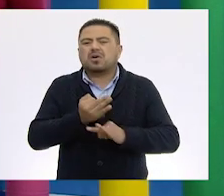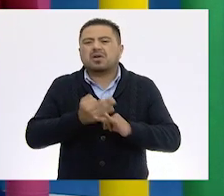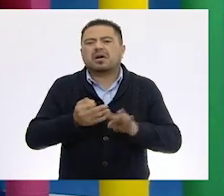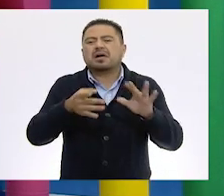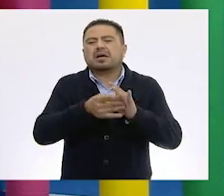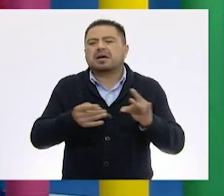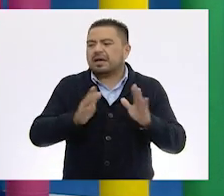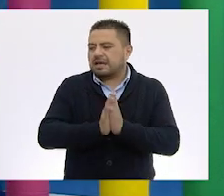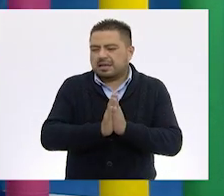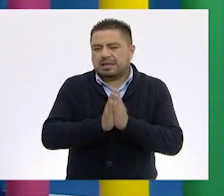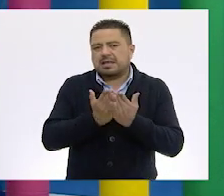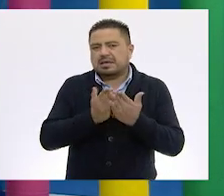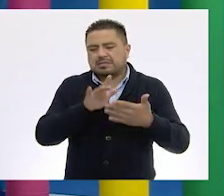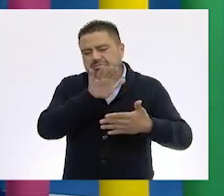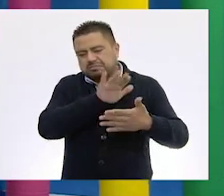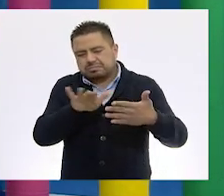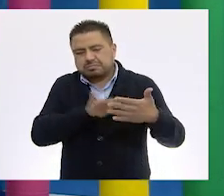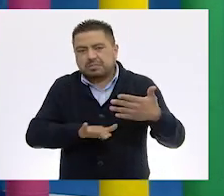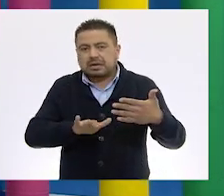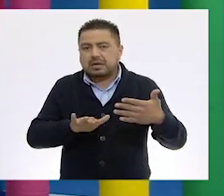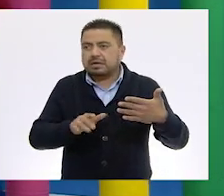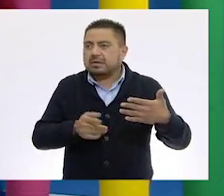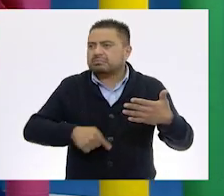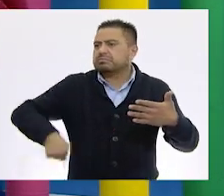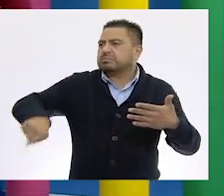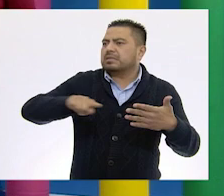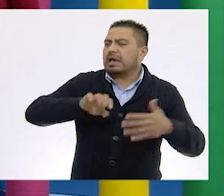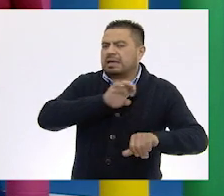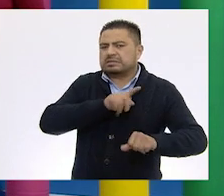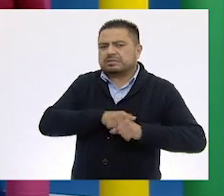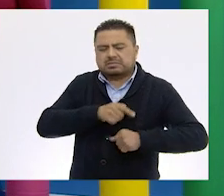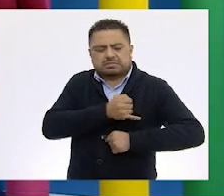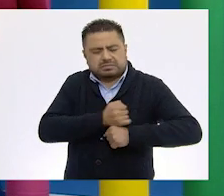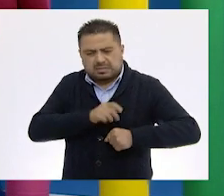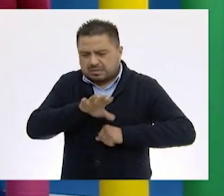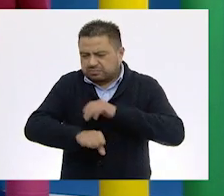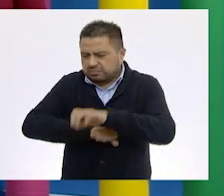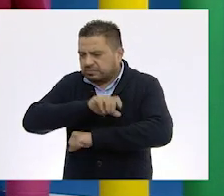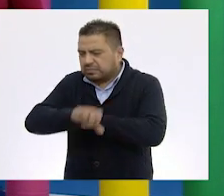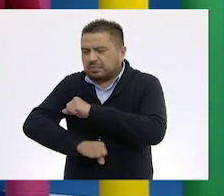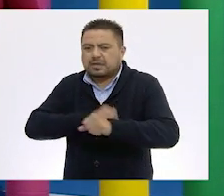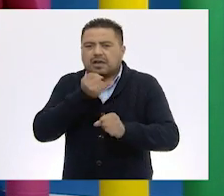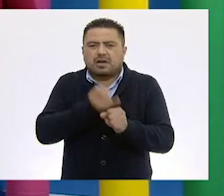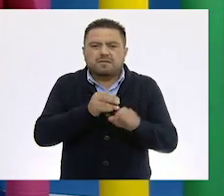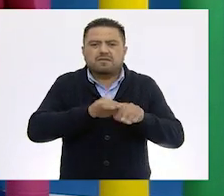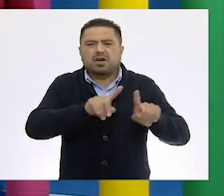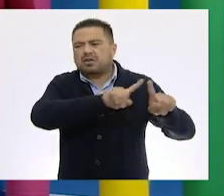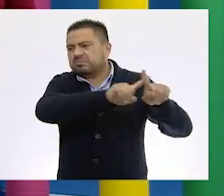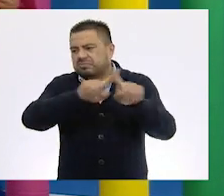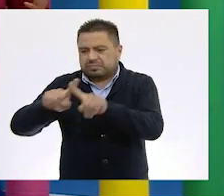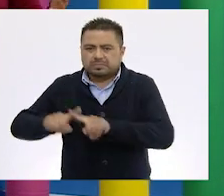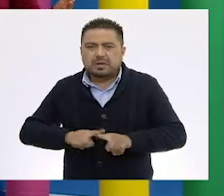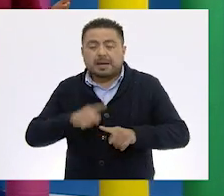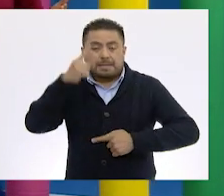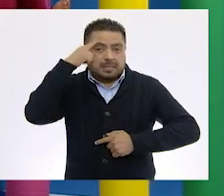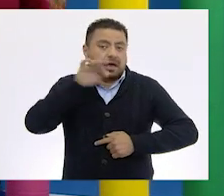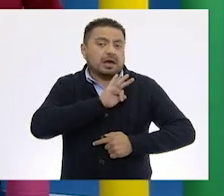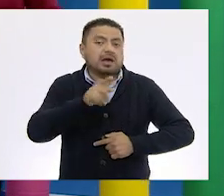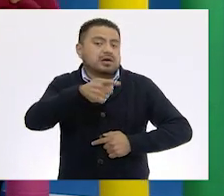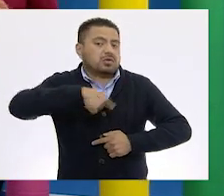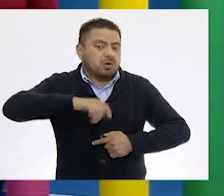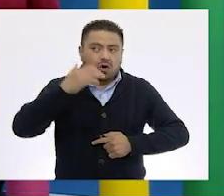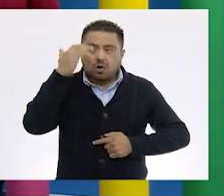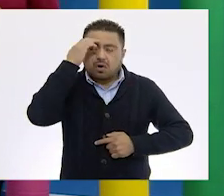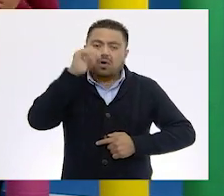sería el libro de texto, ya que varios especialistas estuvieron recopilando diferente información histórica para que conociéramos